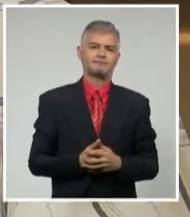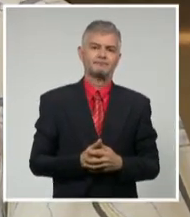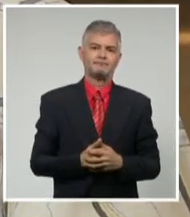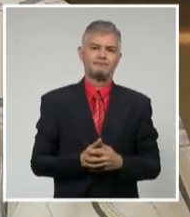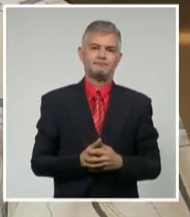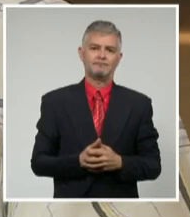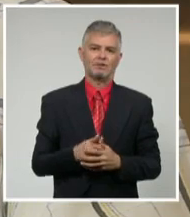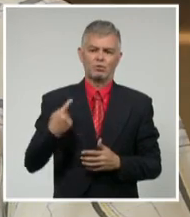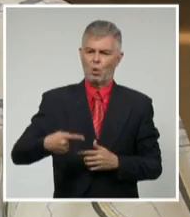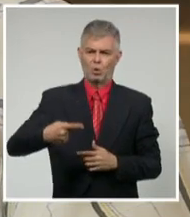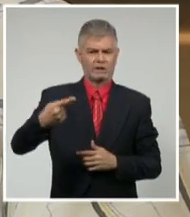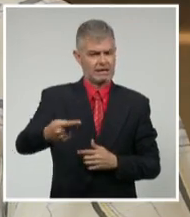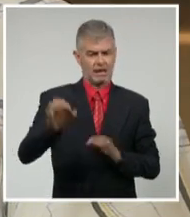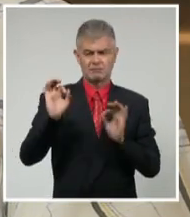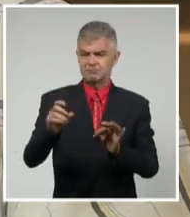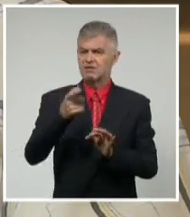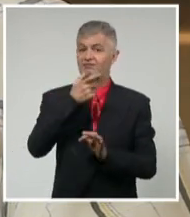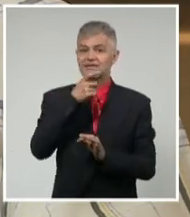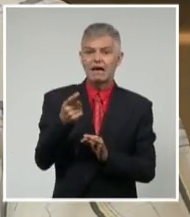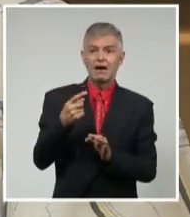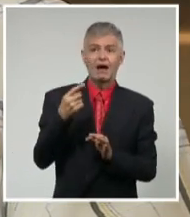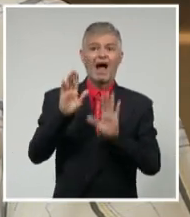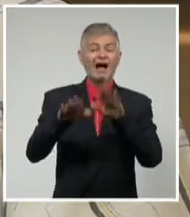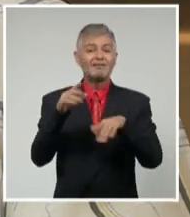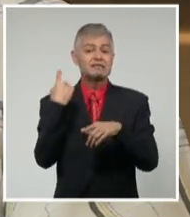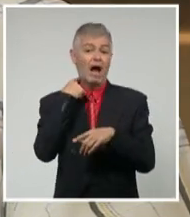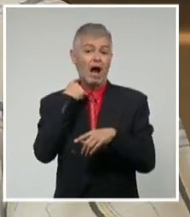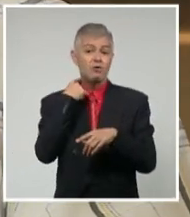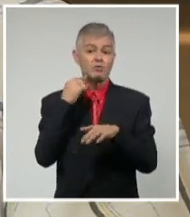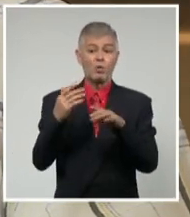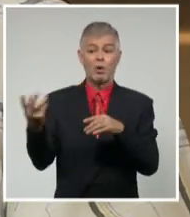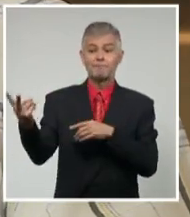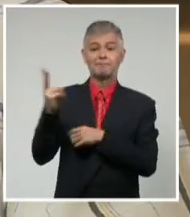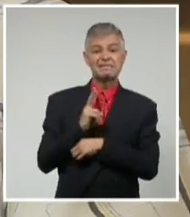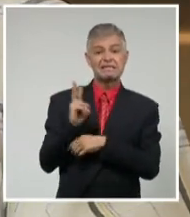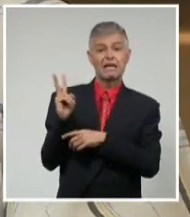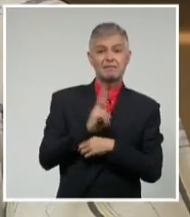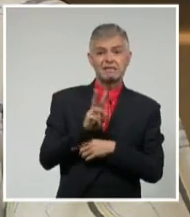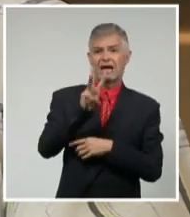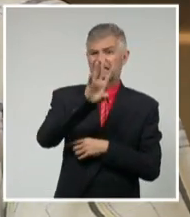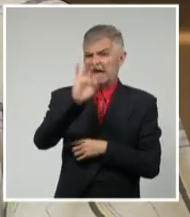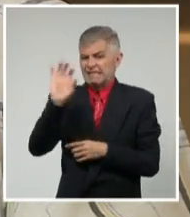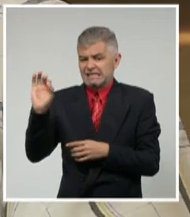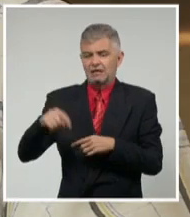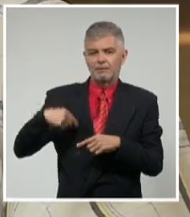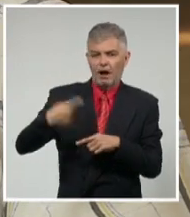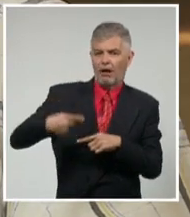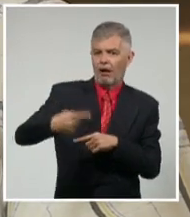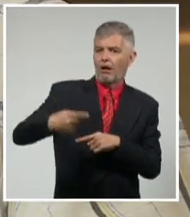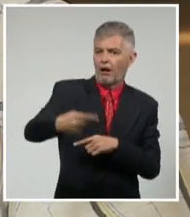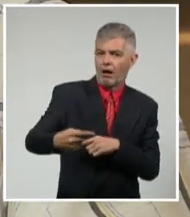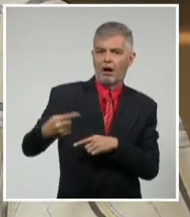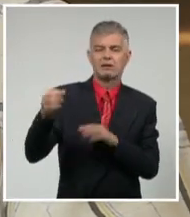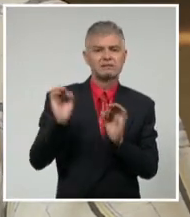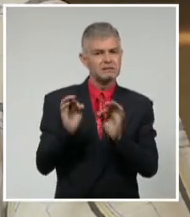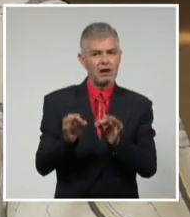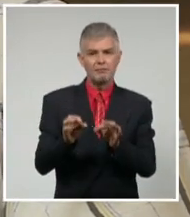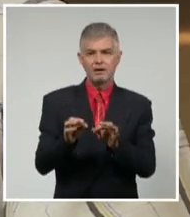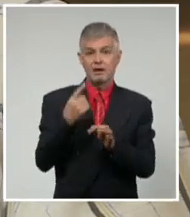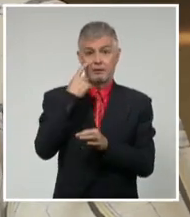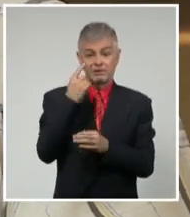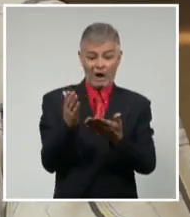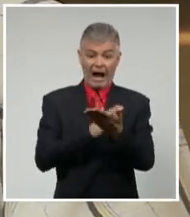día a día. Es decir, el comandante hubo años en que nos visitó al Instituto Finlay 300 veces, visto en la